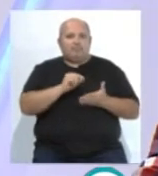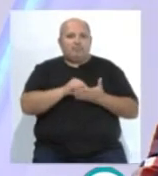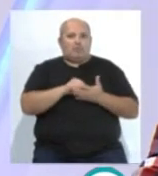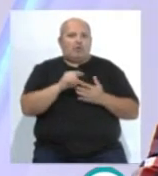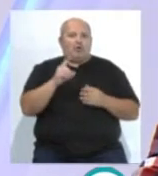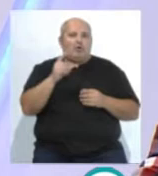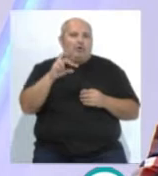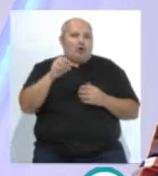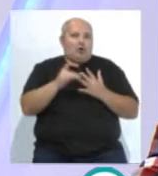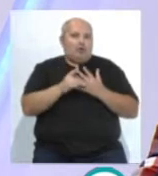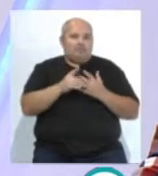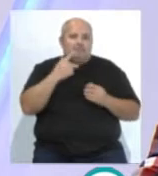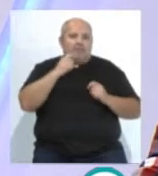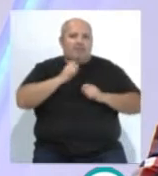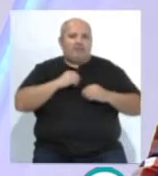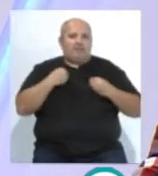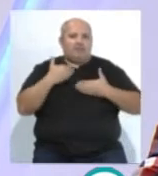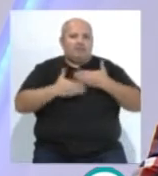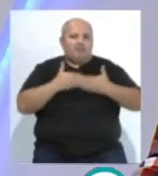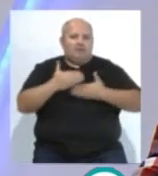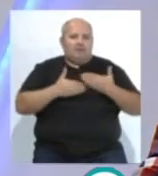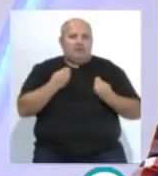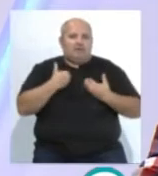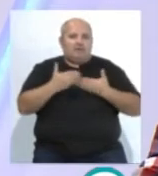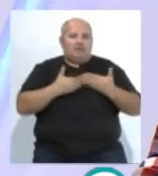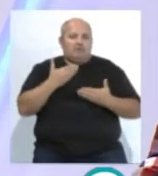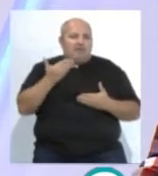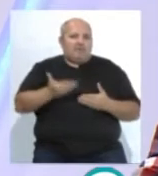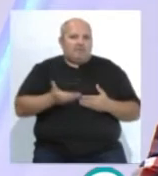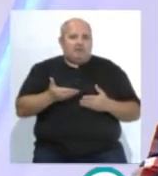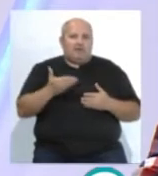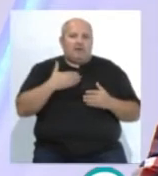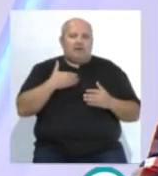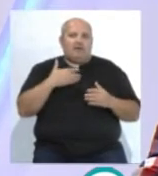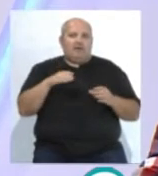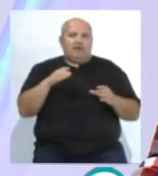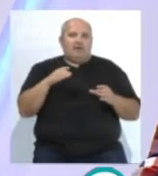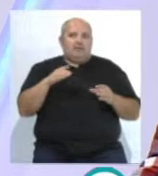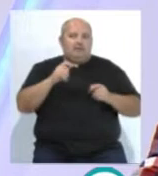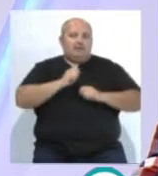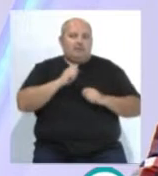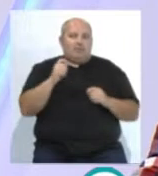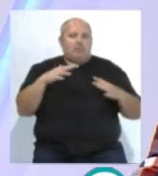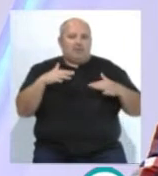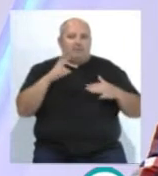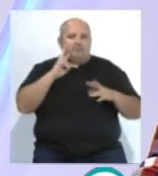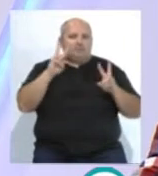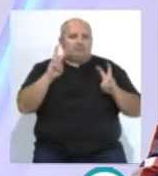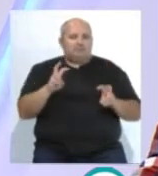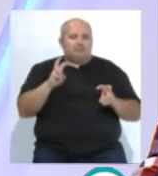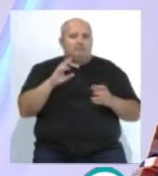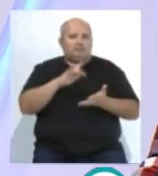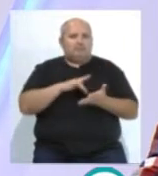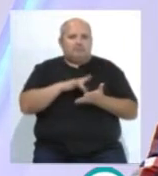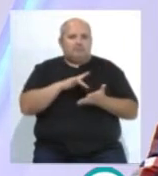oro, ¿no? Punto de que nos da la vida, que nos da el seguir dependiendo de nosotros mismos, que es lo más fundamental a esta altura de la película, y un partido que yo creo que estuvo